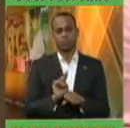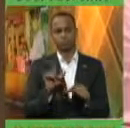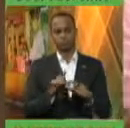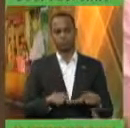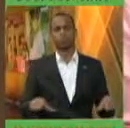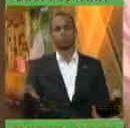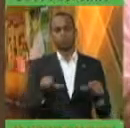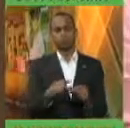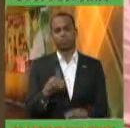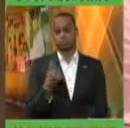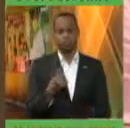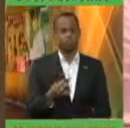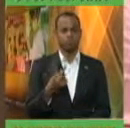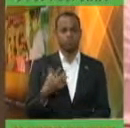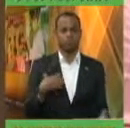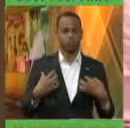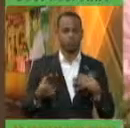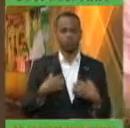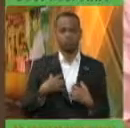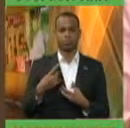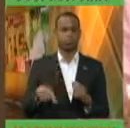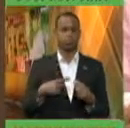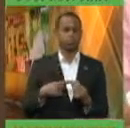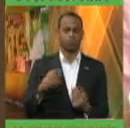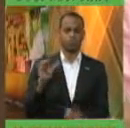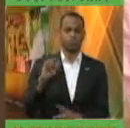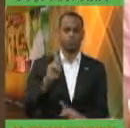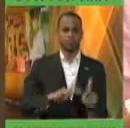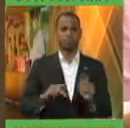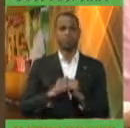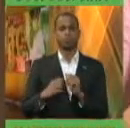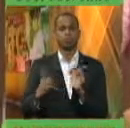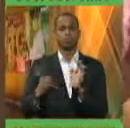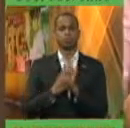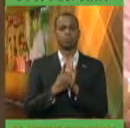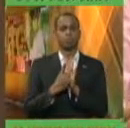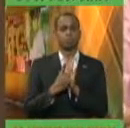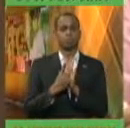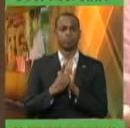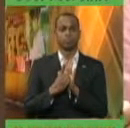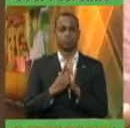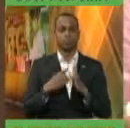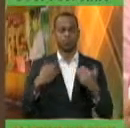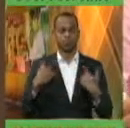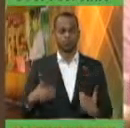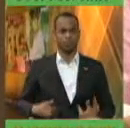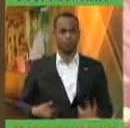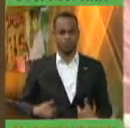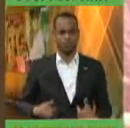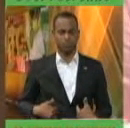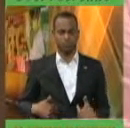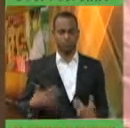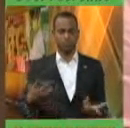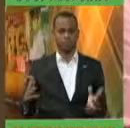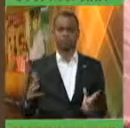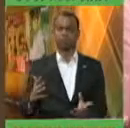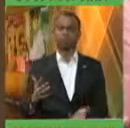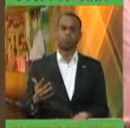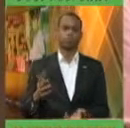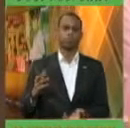porque no son una ni dos que deja que nos llegan no de persona con discapacidad física sino de persona con lesión medular